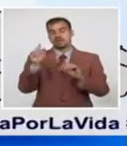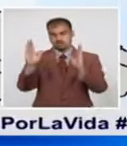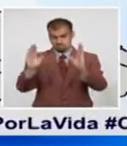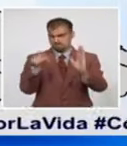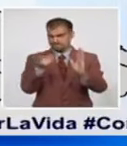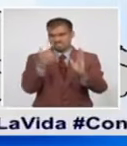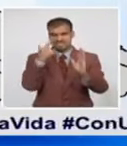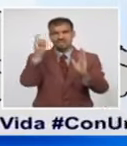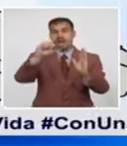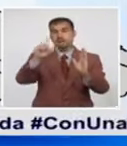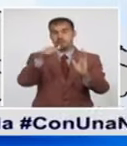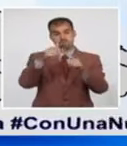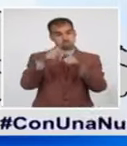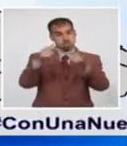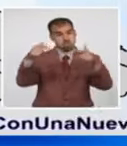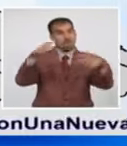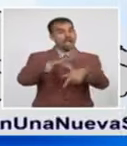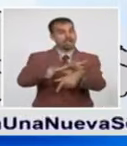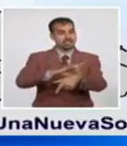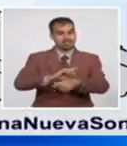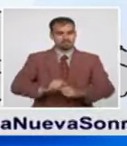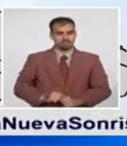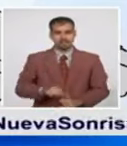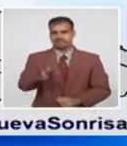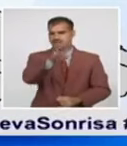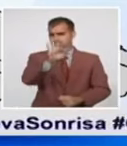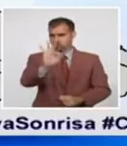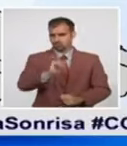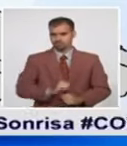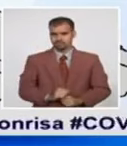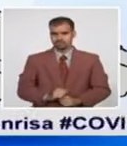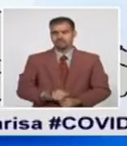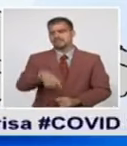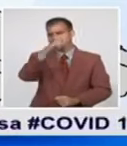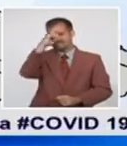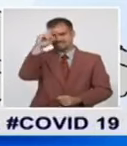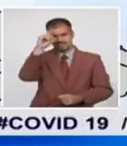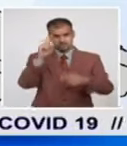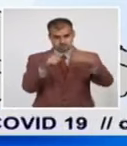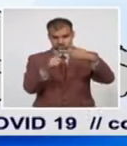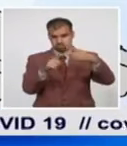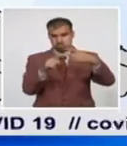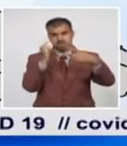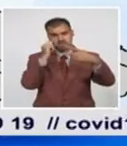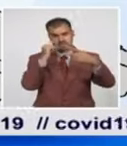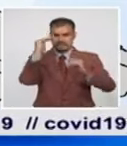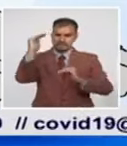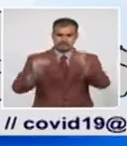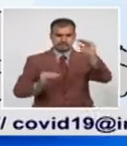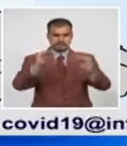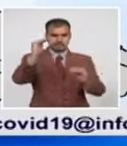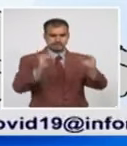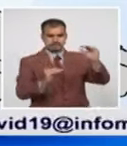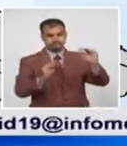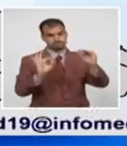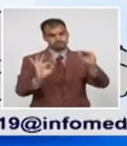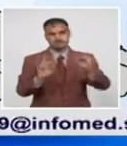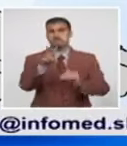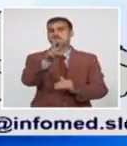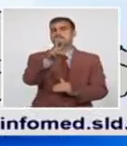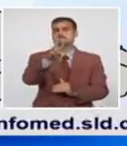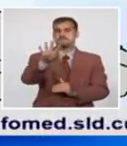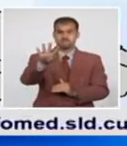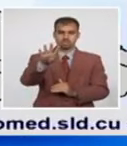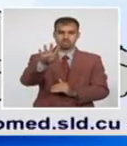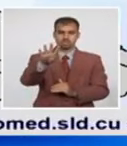casos, 38 casos ayer. Santi Espíritus ha tenido inestabilidad, 24 casos en el